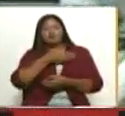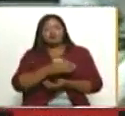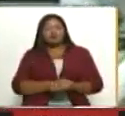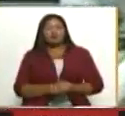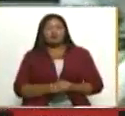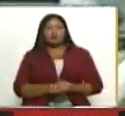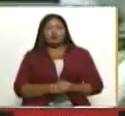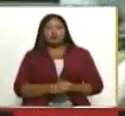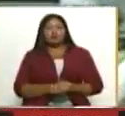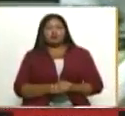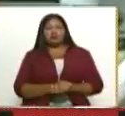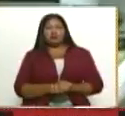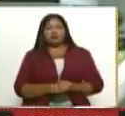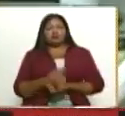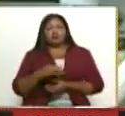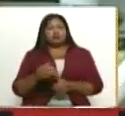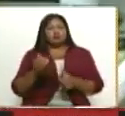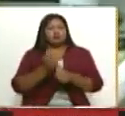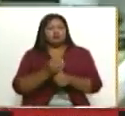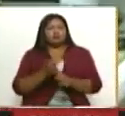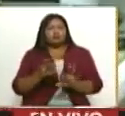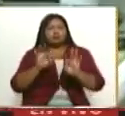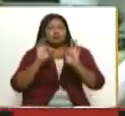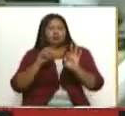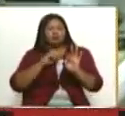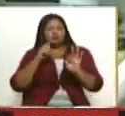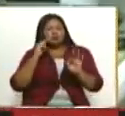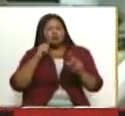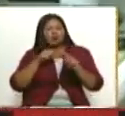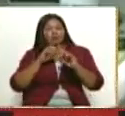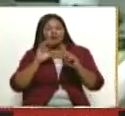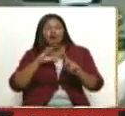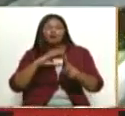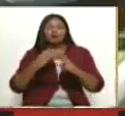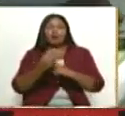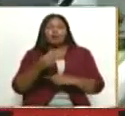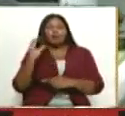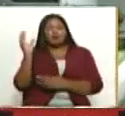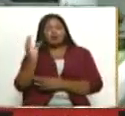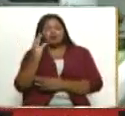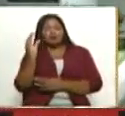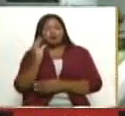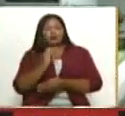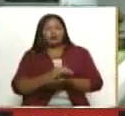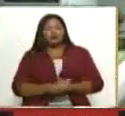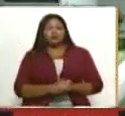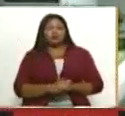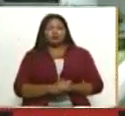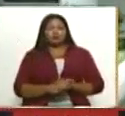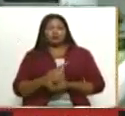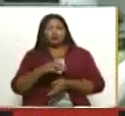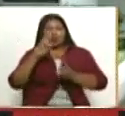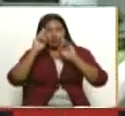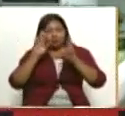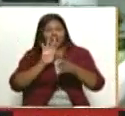capacidad de acoger y respetar la diversidad pluriétnica y cultural de Colombia, de respetar y garantizar los derechos y